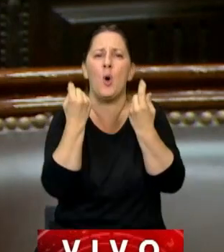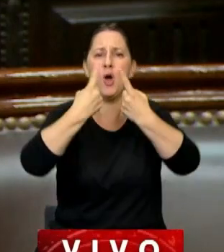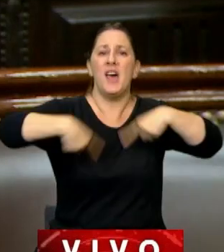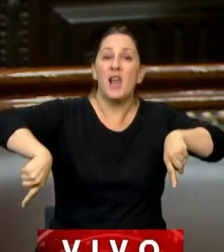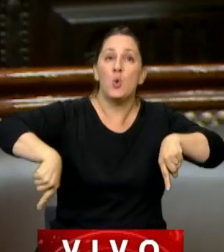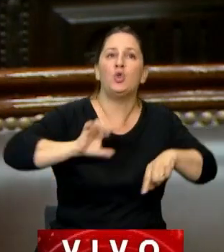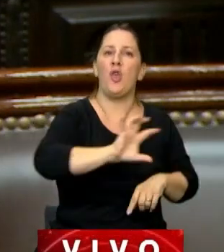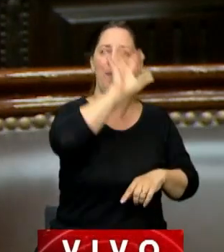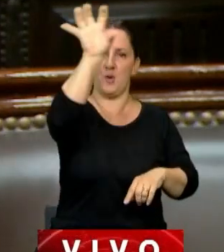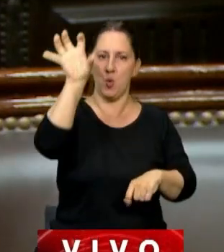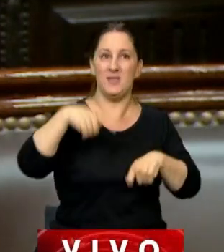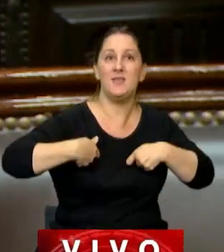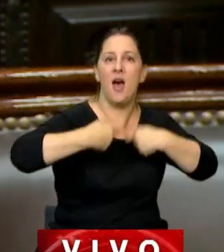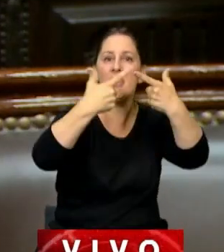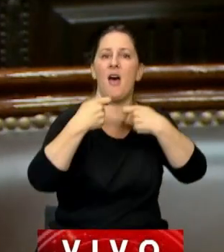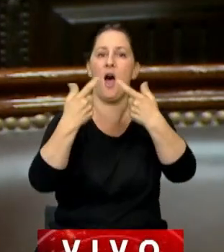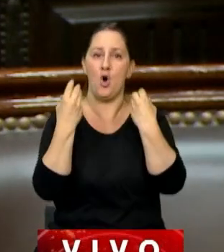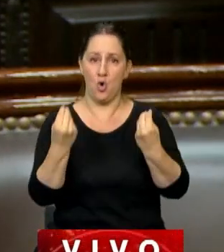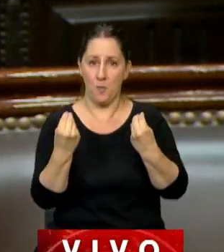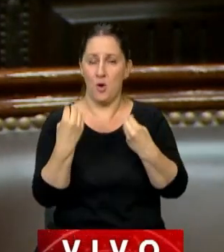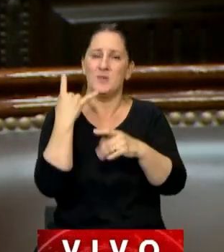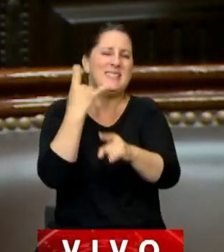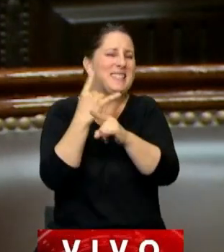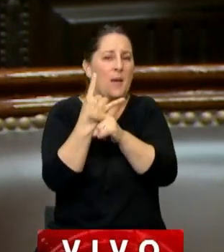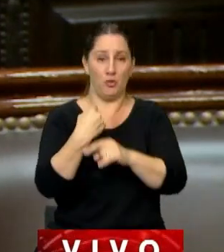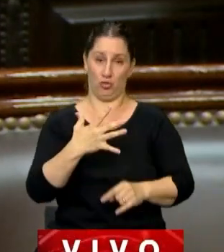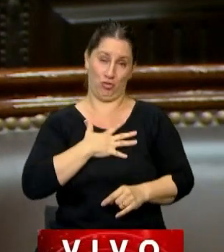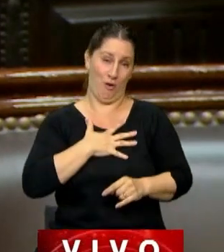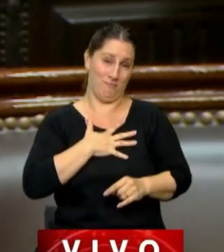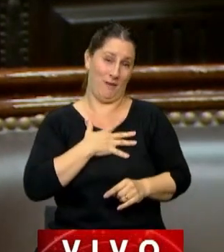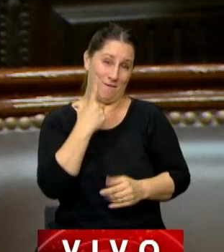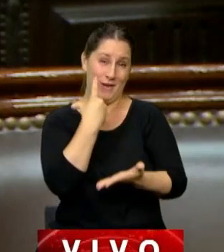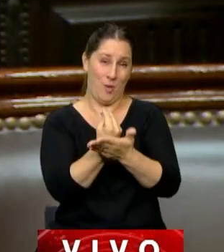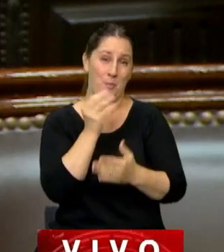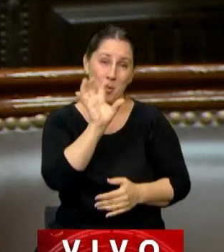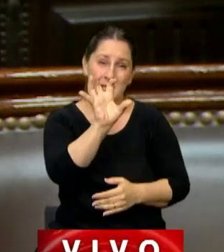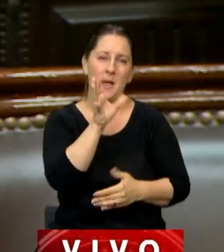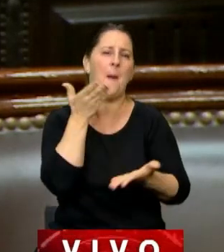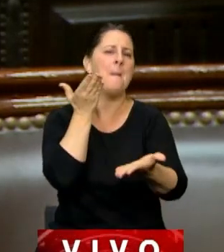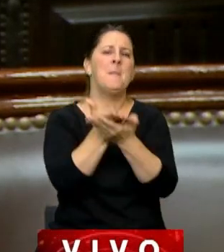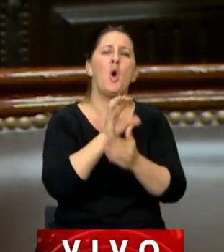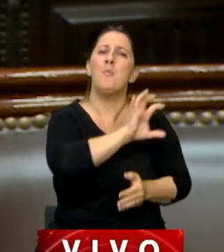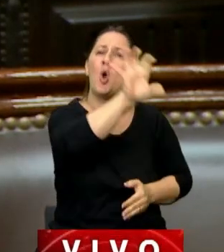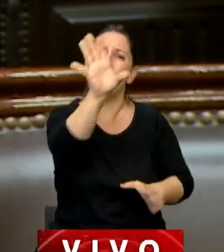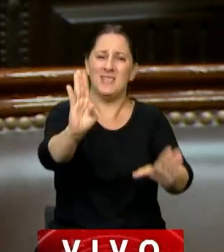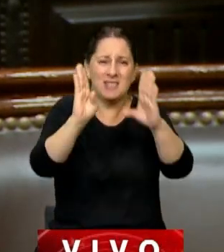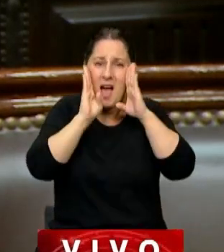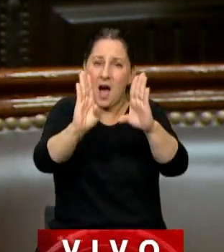hacia las provincias, porque, como siempre y como provinciano, voy a reclamar mejor trato hacia las provincias y, por